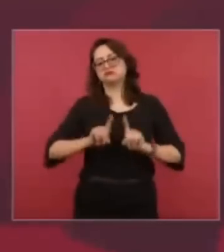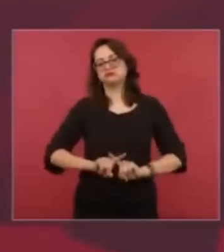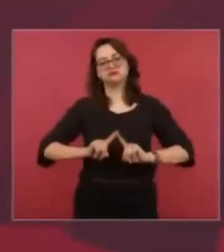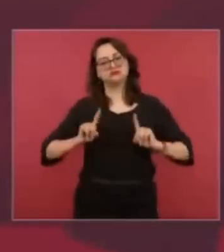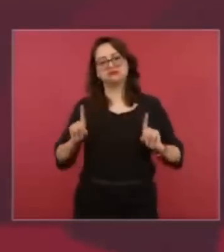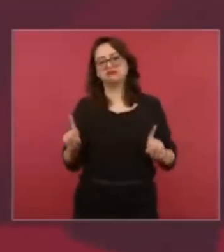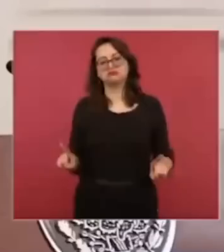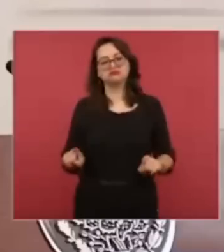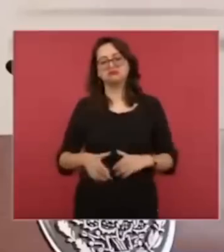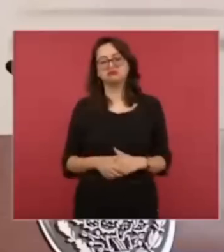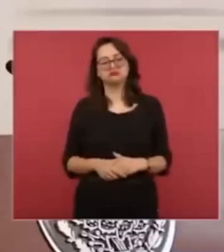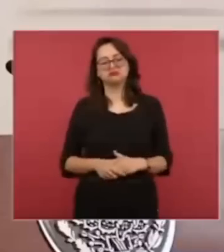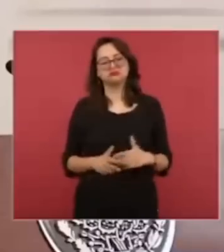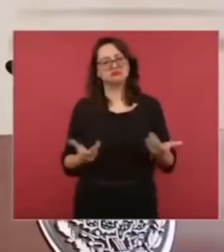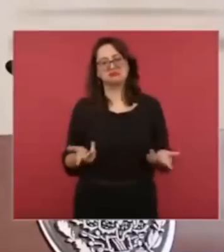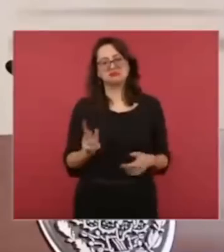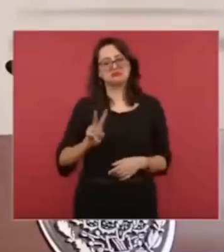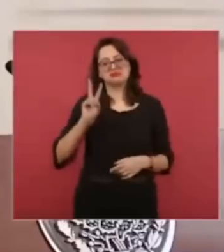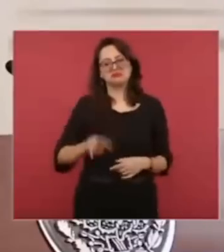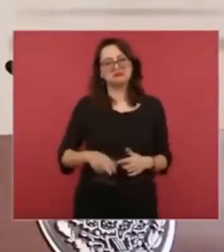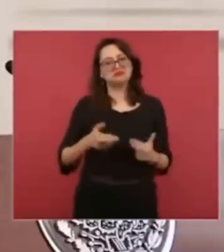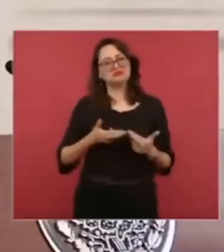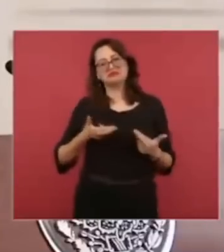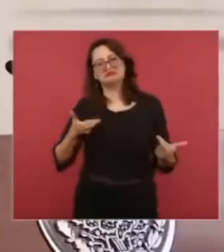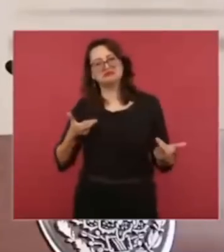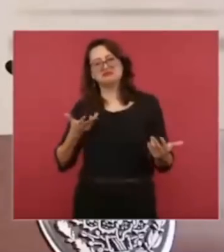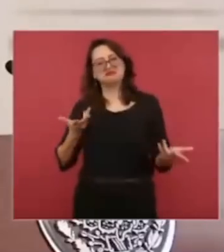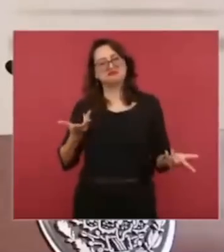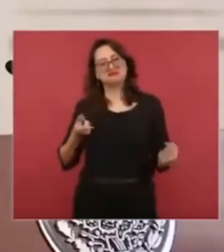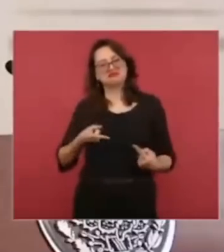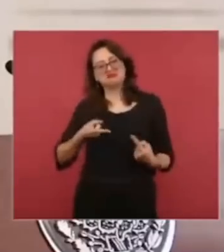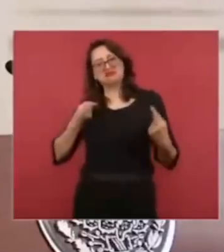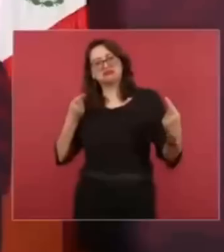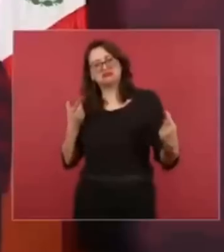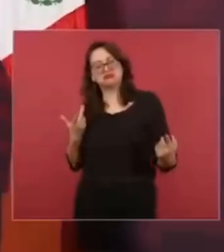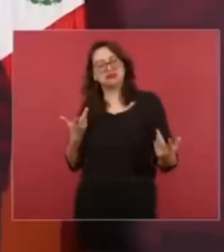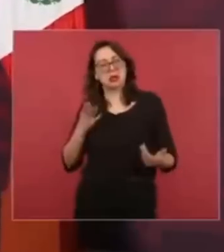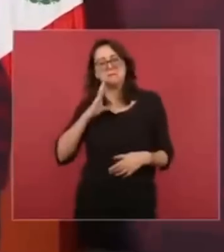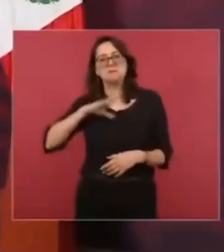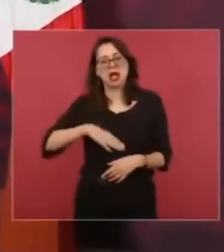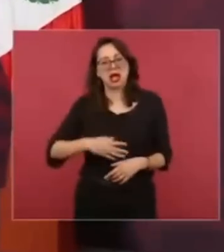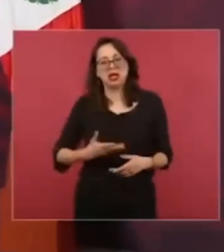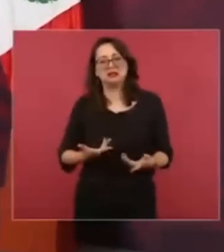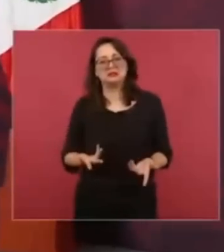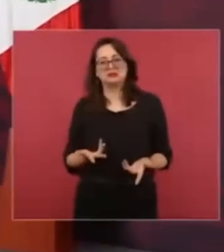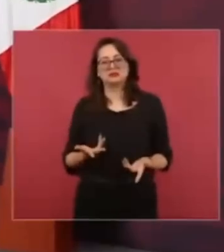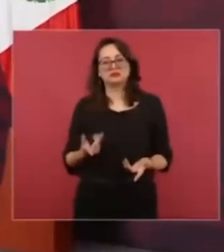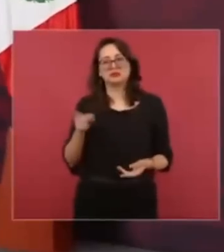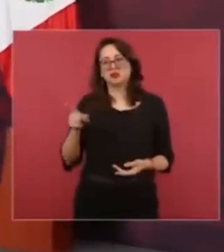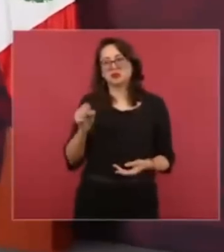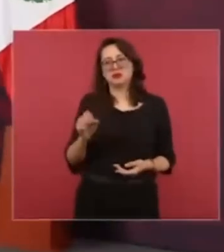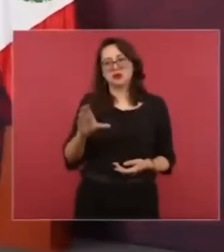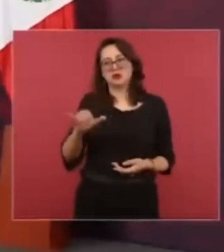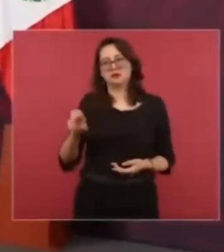No tenemos Buenas relaciones Es público Es notorio Es de dominio Público Con el Poder Judicial